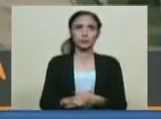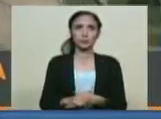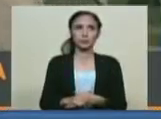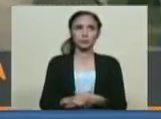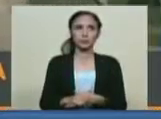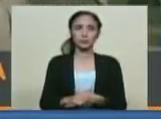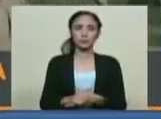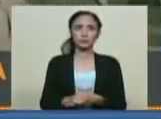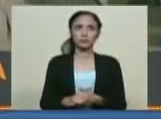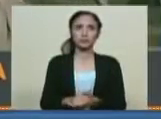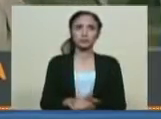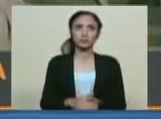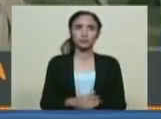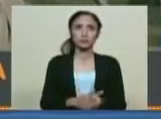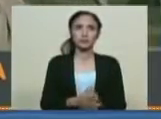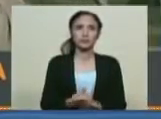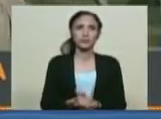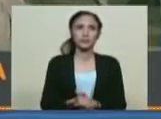agua totalmente